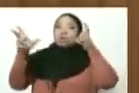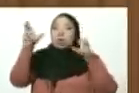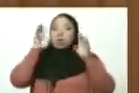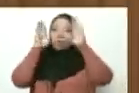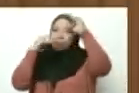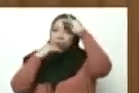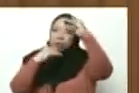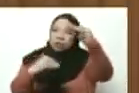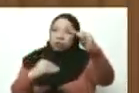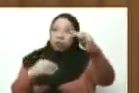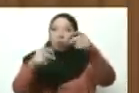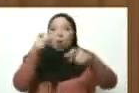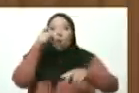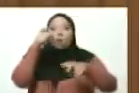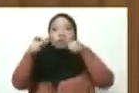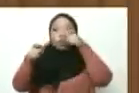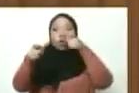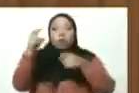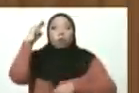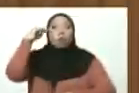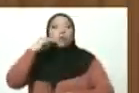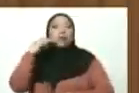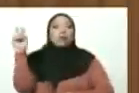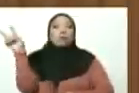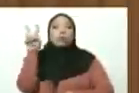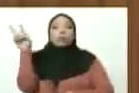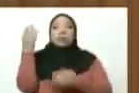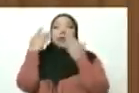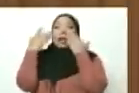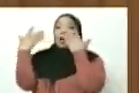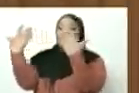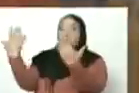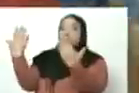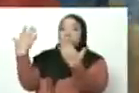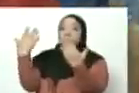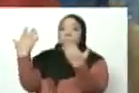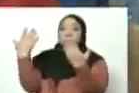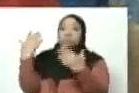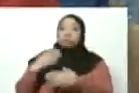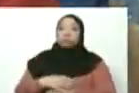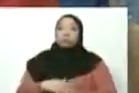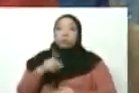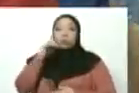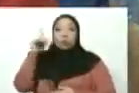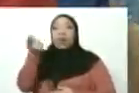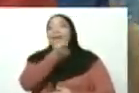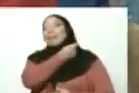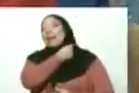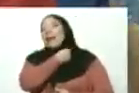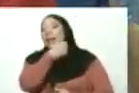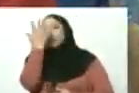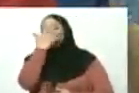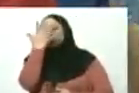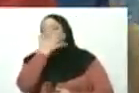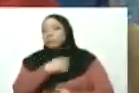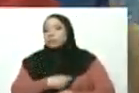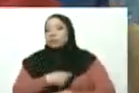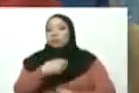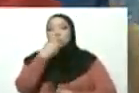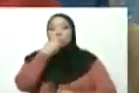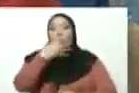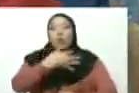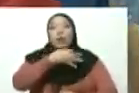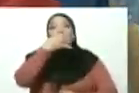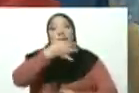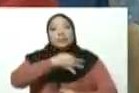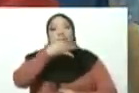del fiscal general de la república bolivariana venezuela tarek william saab buenas tardes tengan todos ustedes pueblos